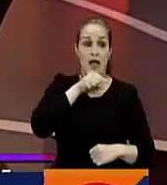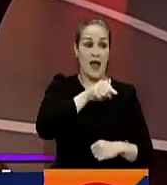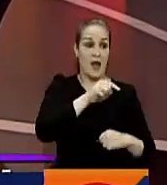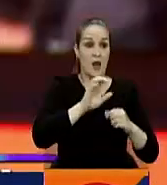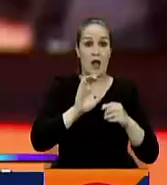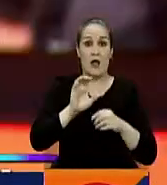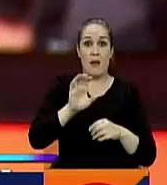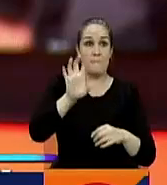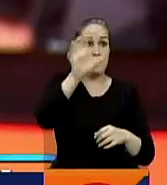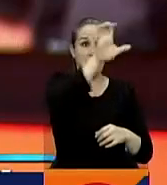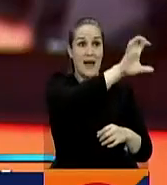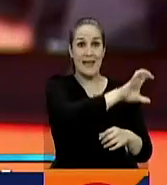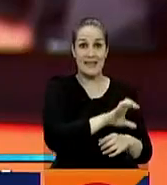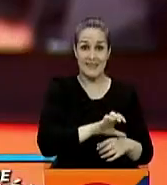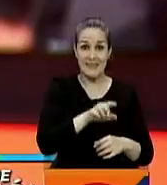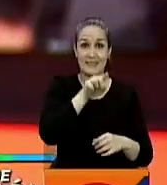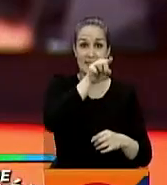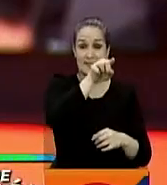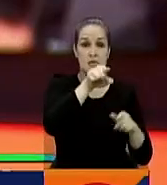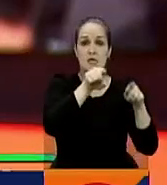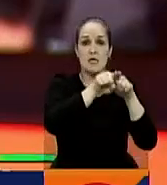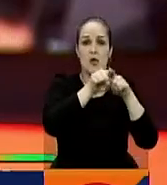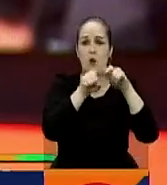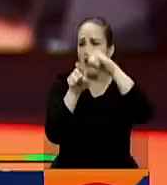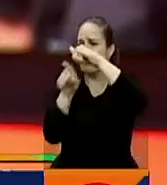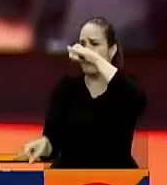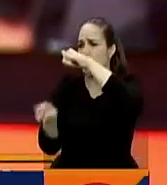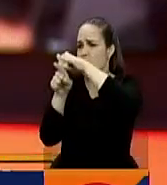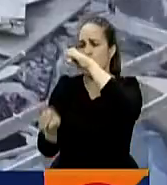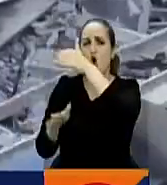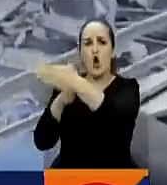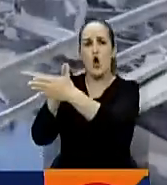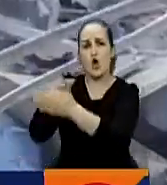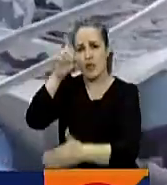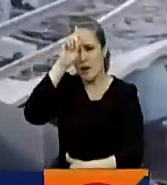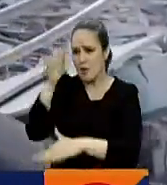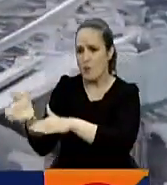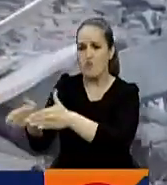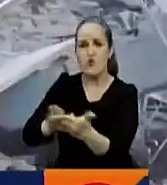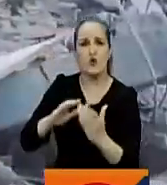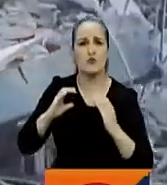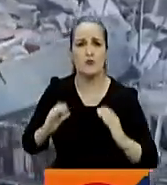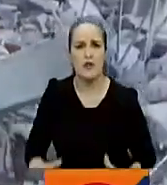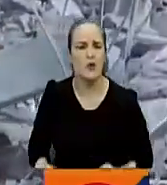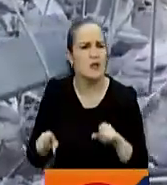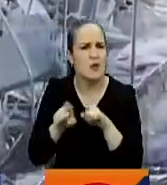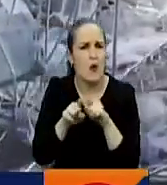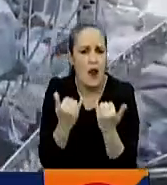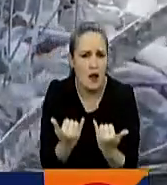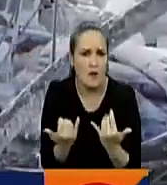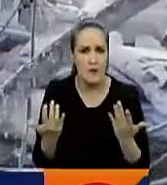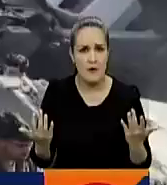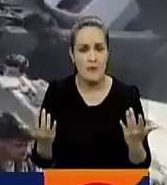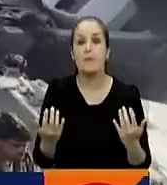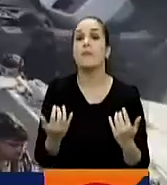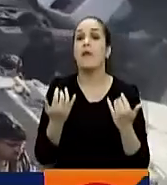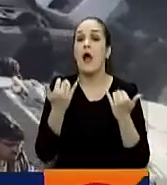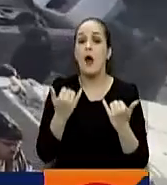era población civil como Gaza, como lo que estamos viendo hoy. Que el mundo adopte acciones urgentes para